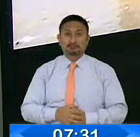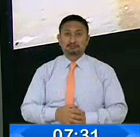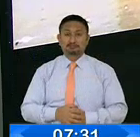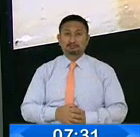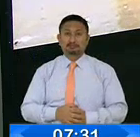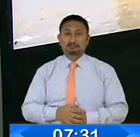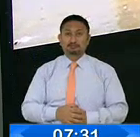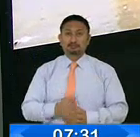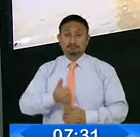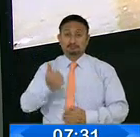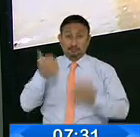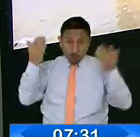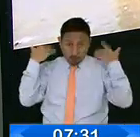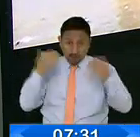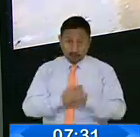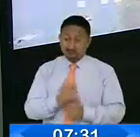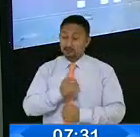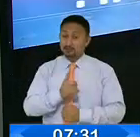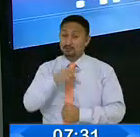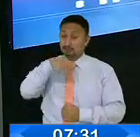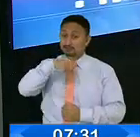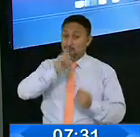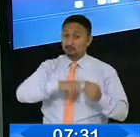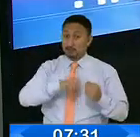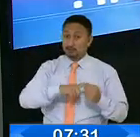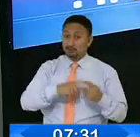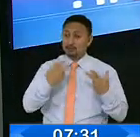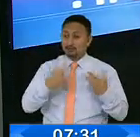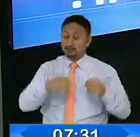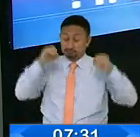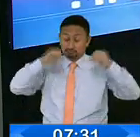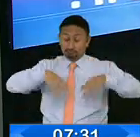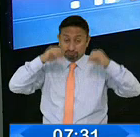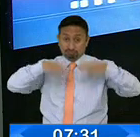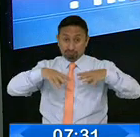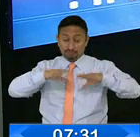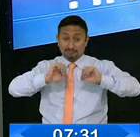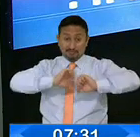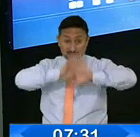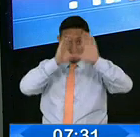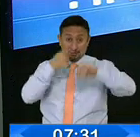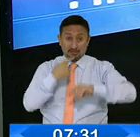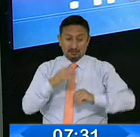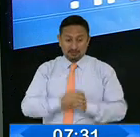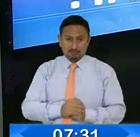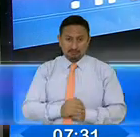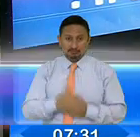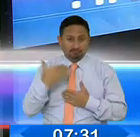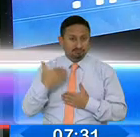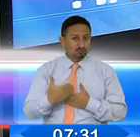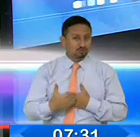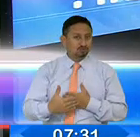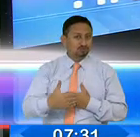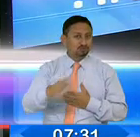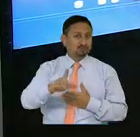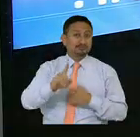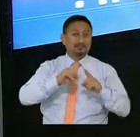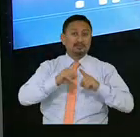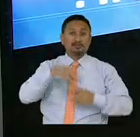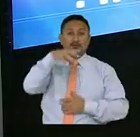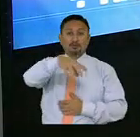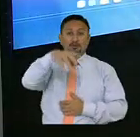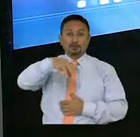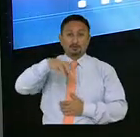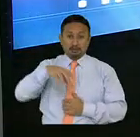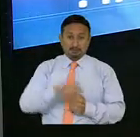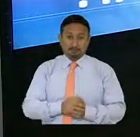No solamente en Guayaquil, Carlos Julio, aquí también en Quito las lluvias no paran, lo habíamos dicho en las mañanas, no pararán las lluvias en varias provincias y en ciudades, así